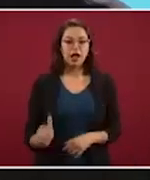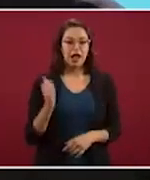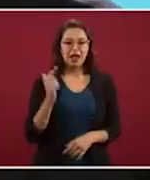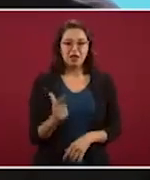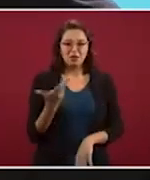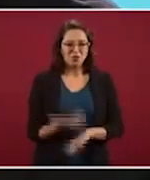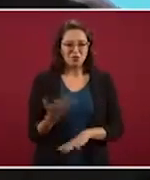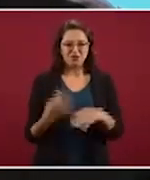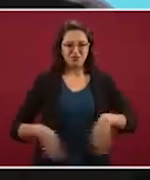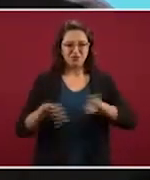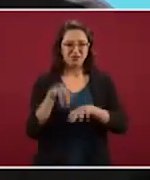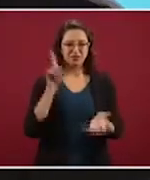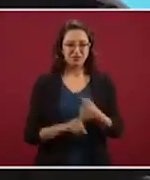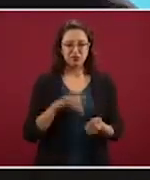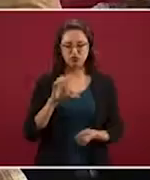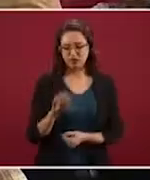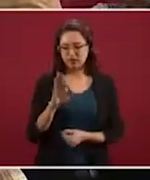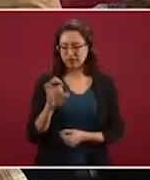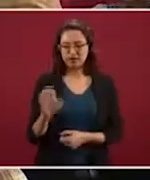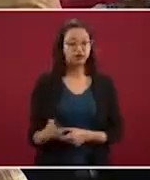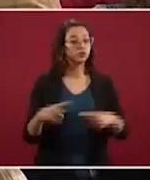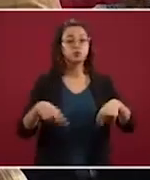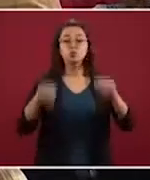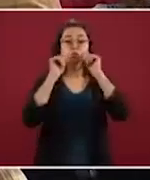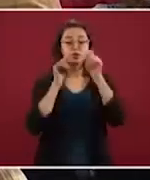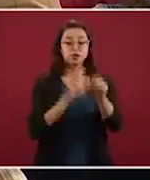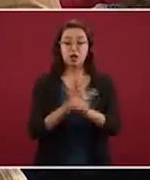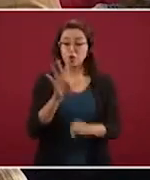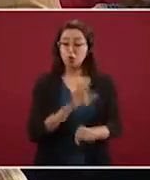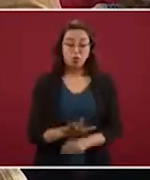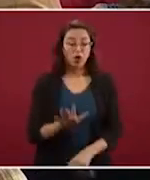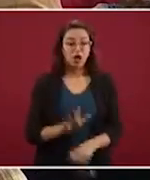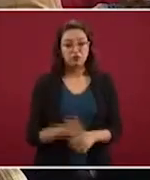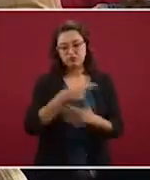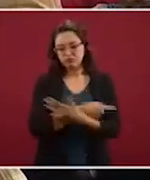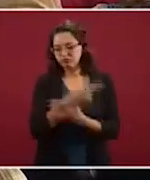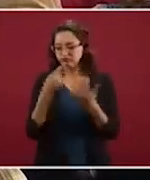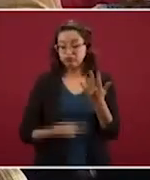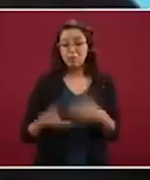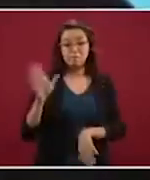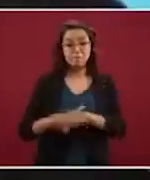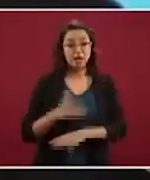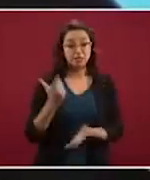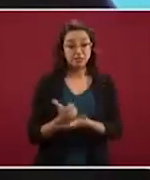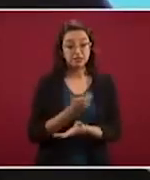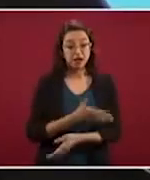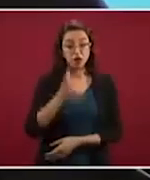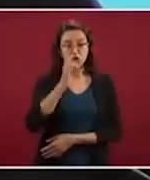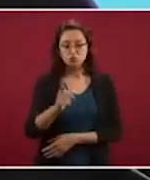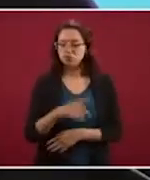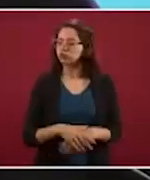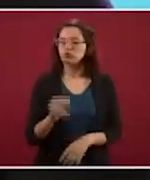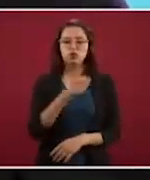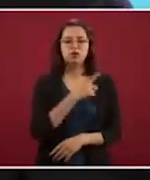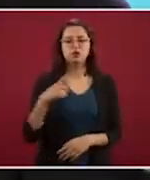la CFE es que bajo ningún pretexto la tarifa de electricidad debe subir más allá de